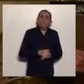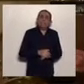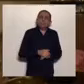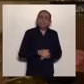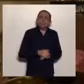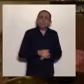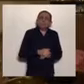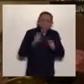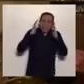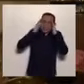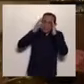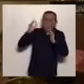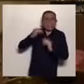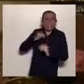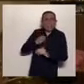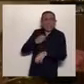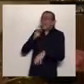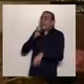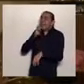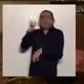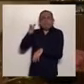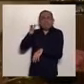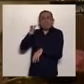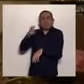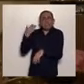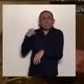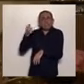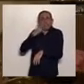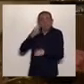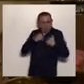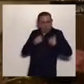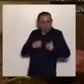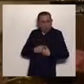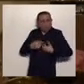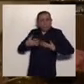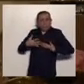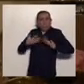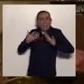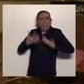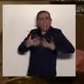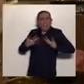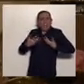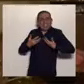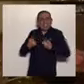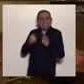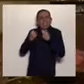justamente a la fidelidad, a responder a ese llamado de Dios con un corazón alegre. ¿Y esto lo hace de qué manera?